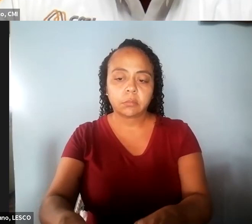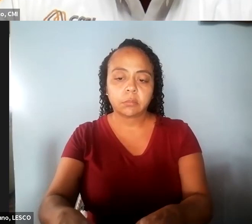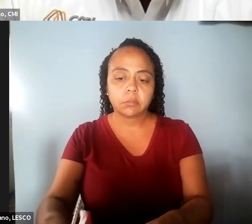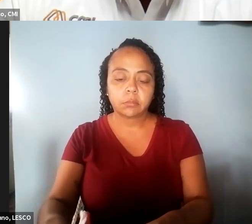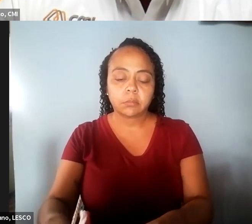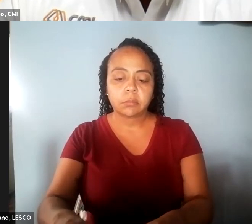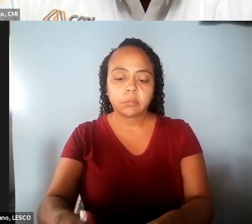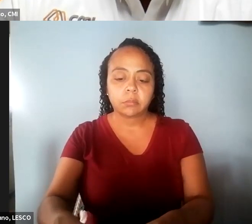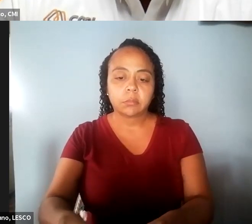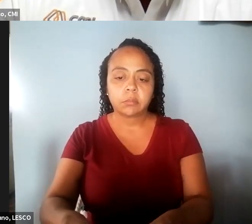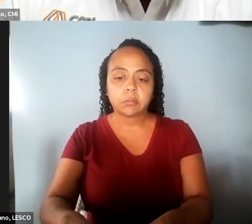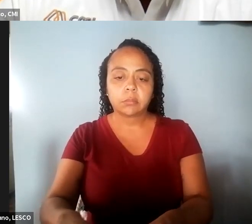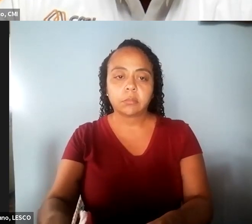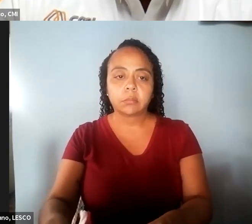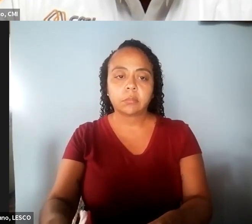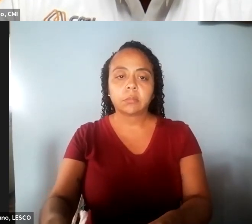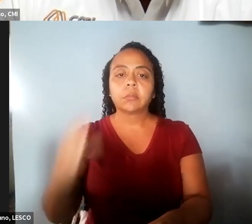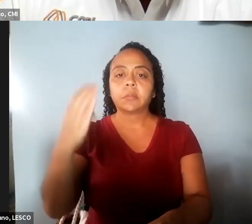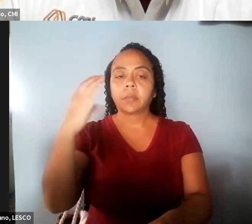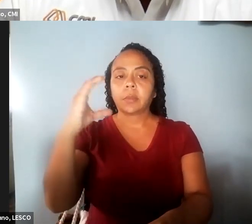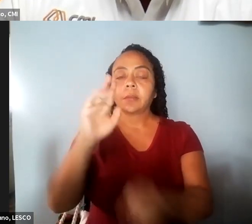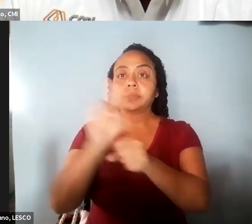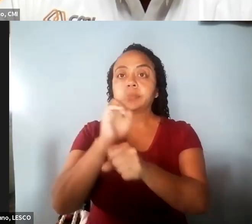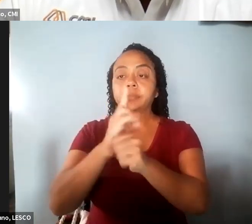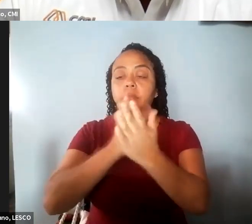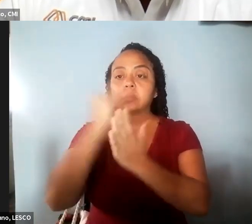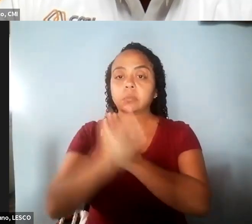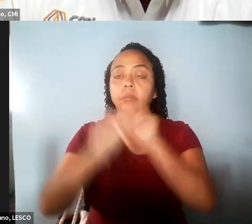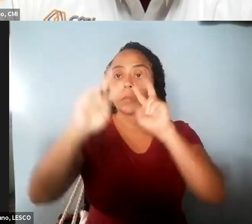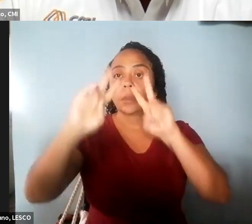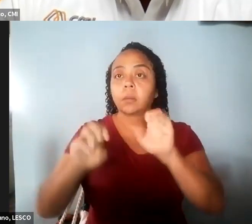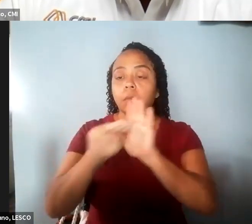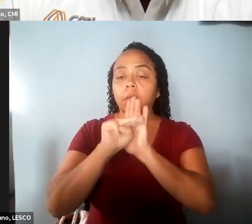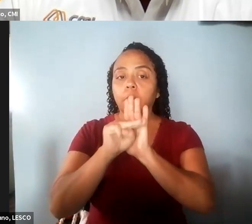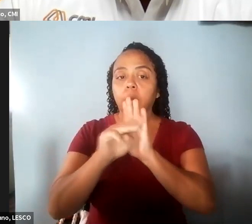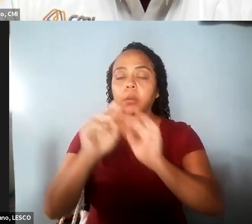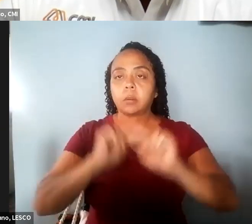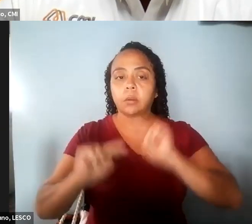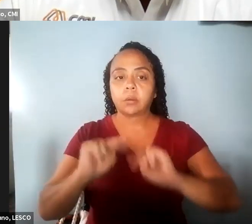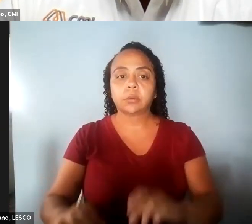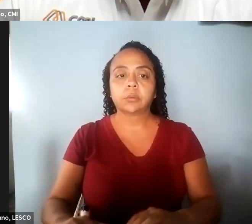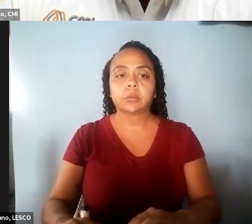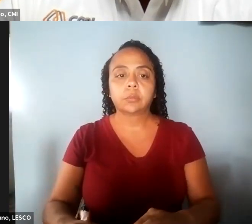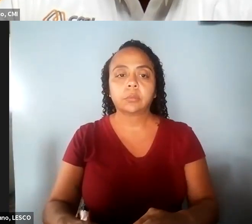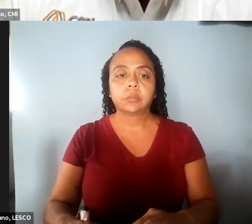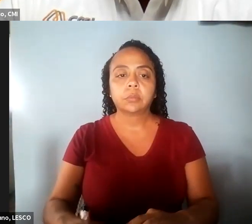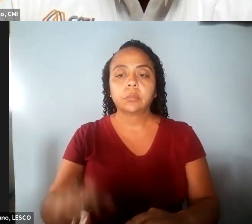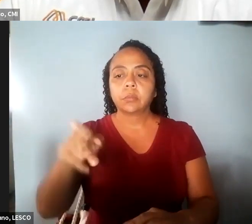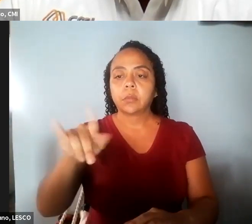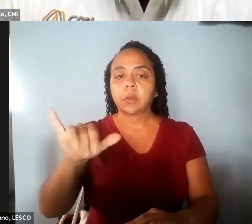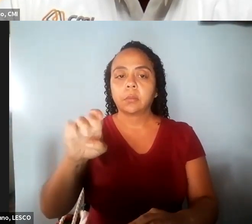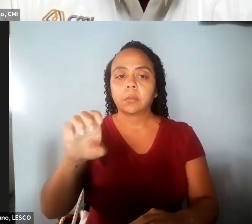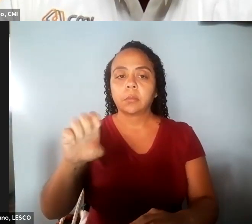en colombia se han implementado proyectos de análisis de modelo de negocio de pymes o sea